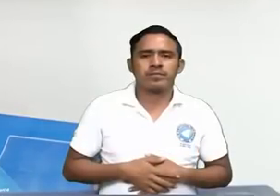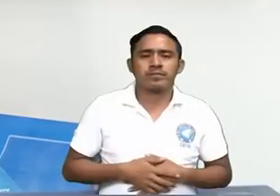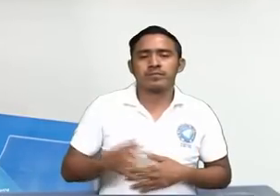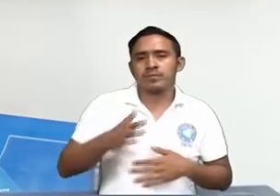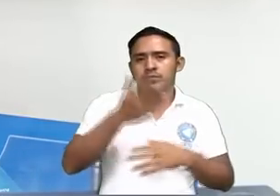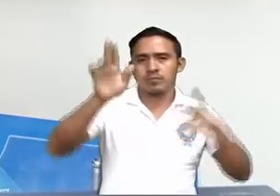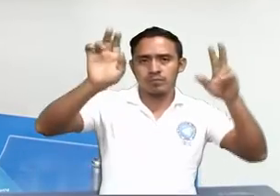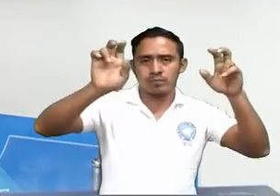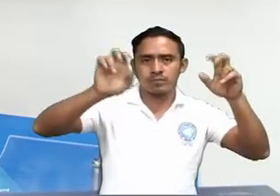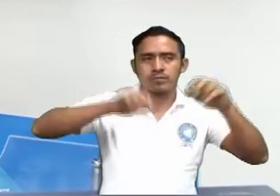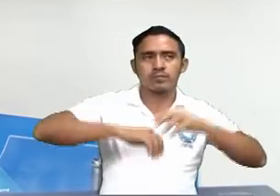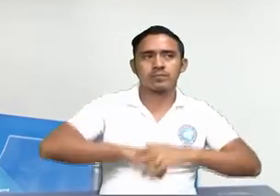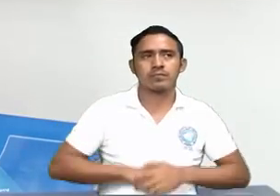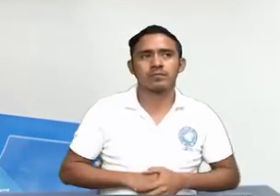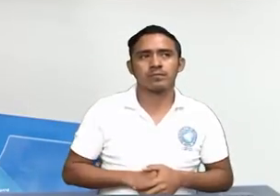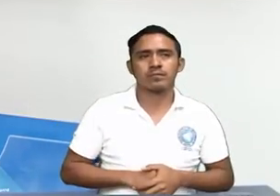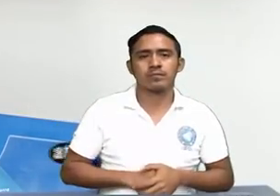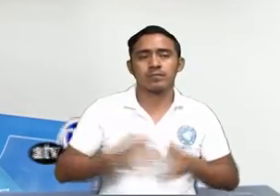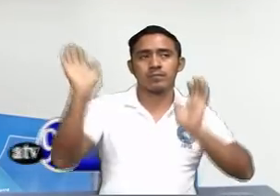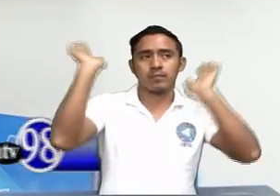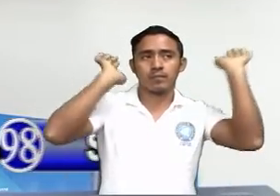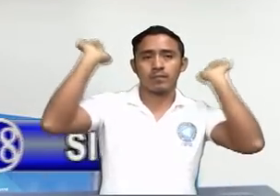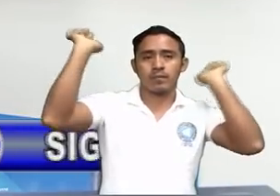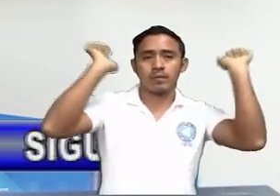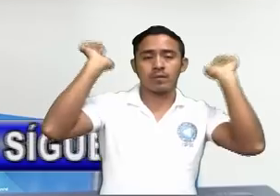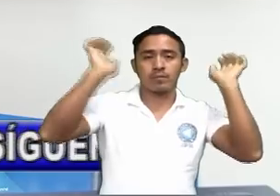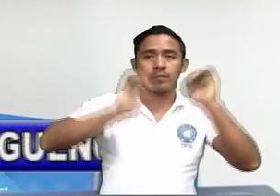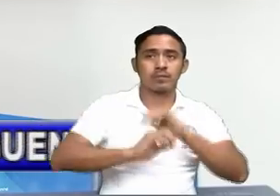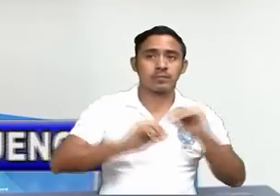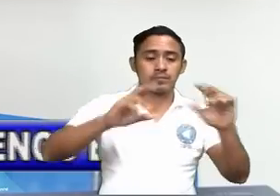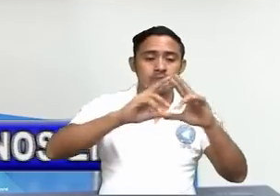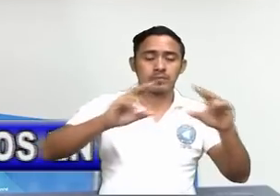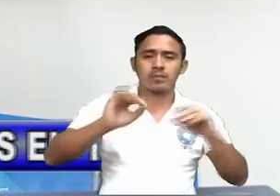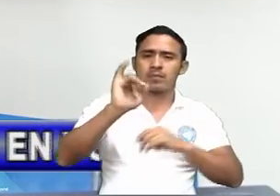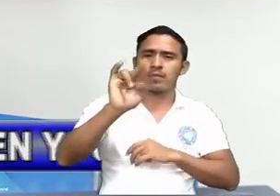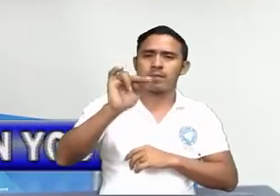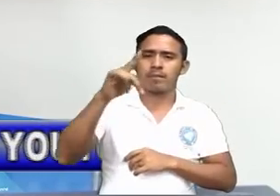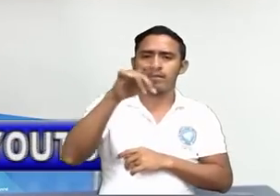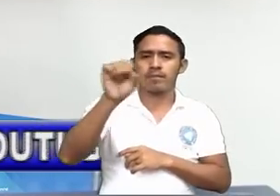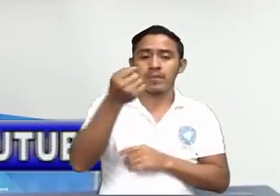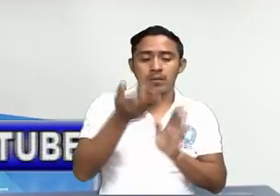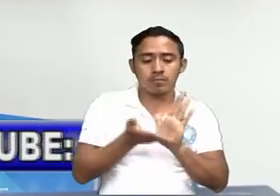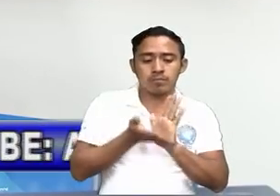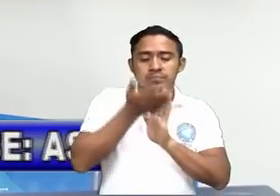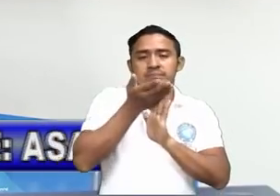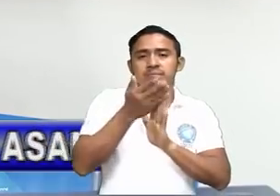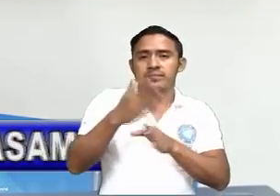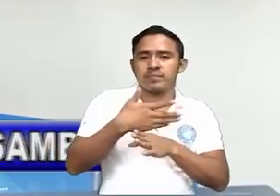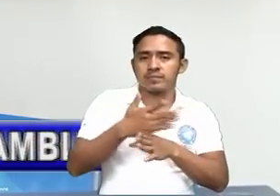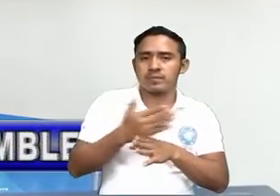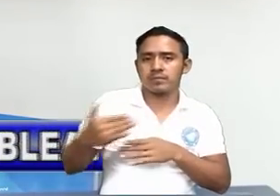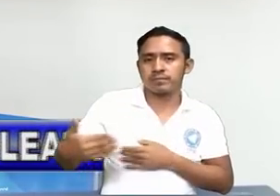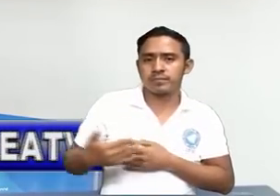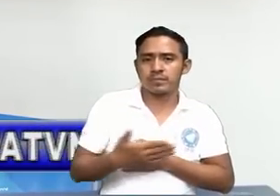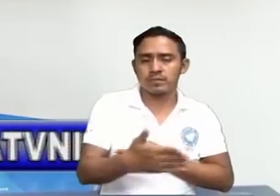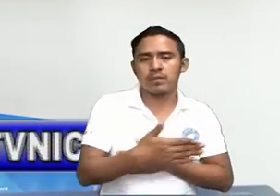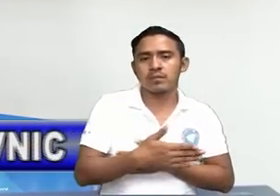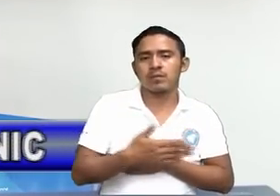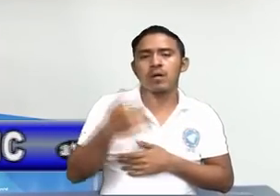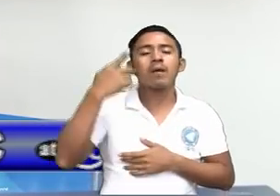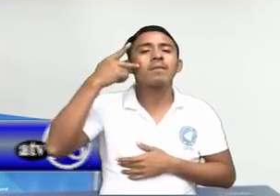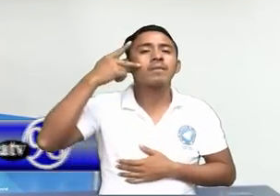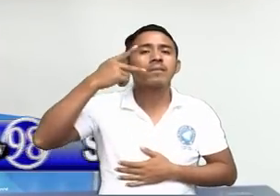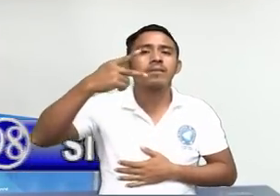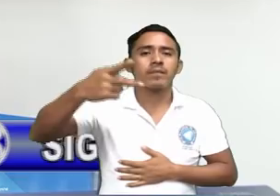En otros ámbitos, en los mercados del país, el Impesca reporta un incremento en la variedad de pescados y mariscos. Veamos el